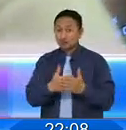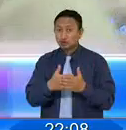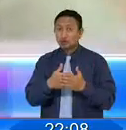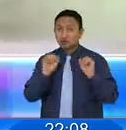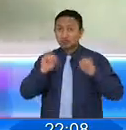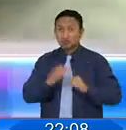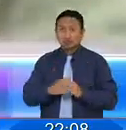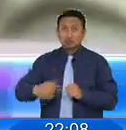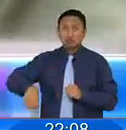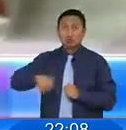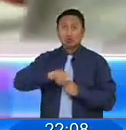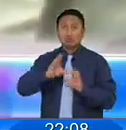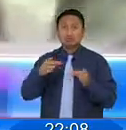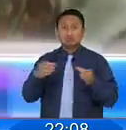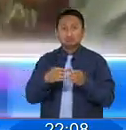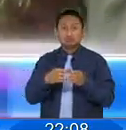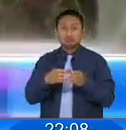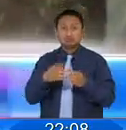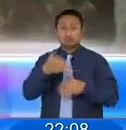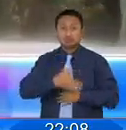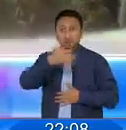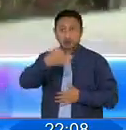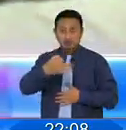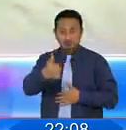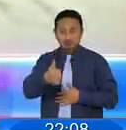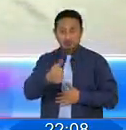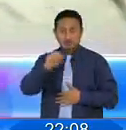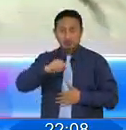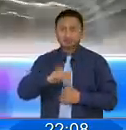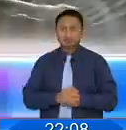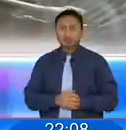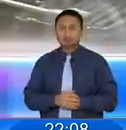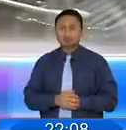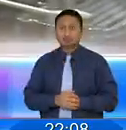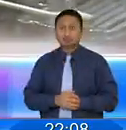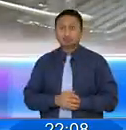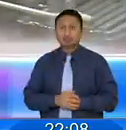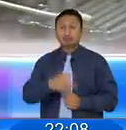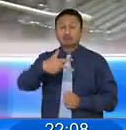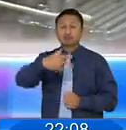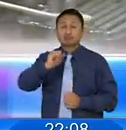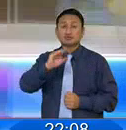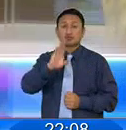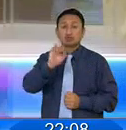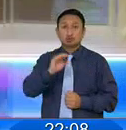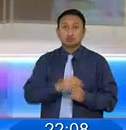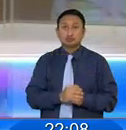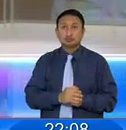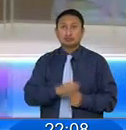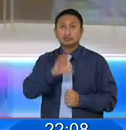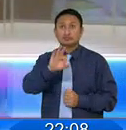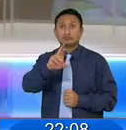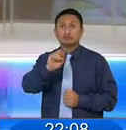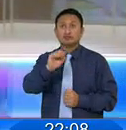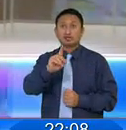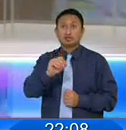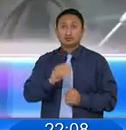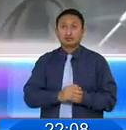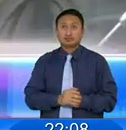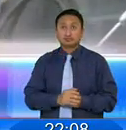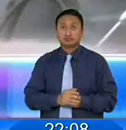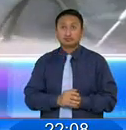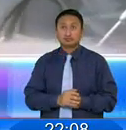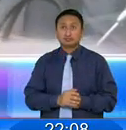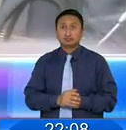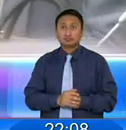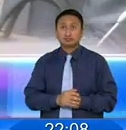unísono festejar la integración del Comité de Ética, que lo integra José Chimbo de Pachacutic, Freddy Rojas de Creo,